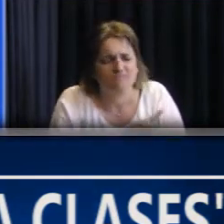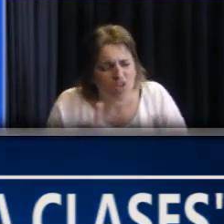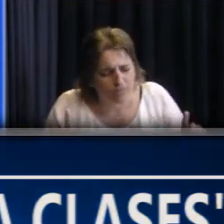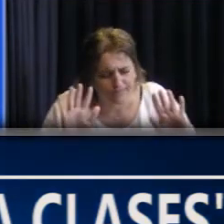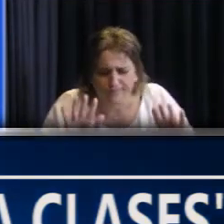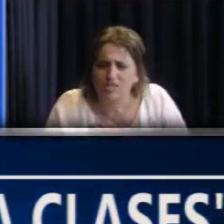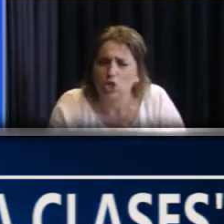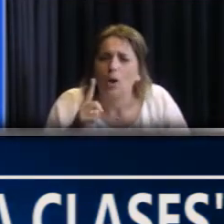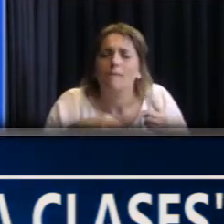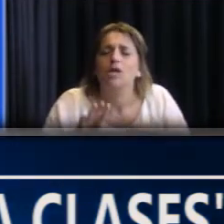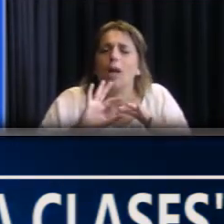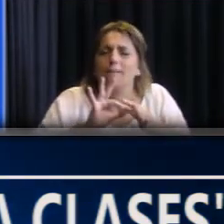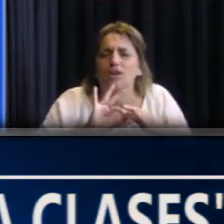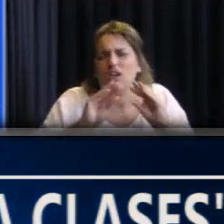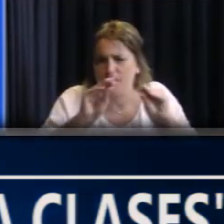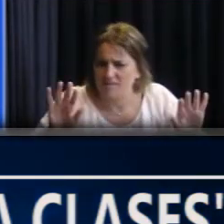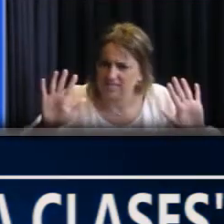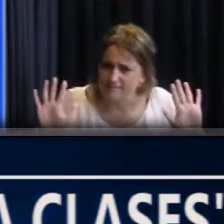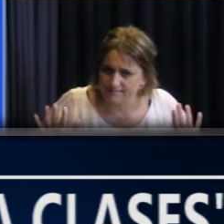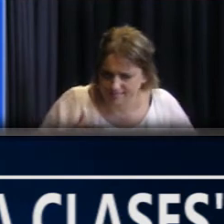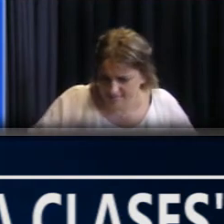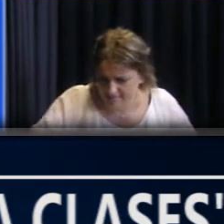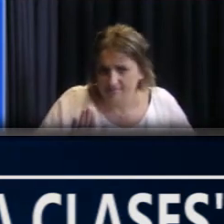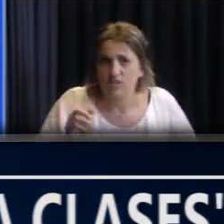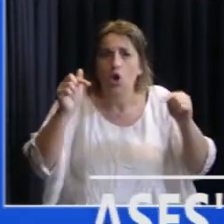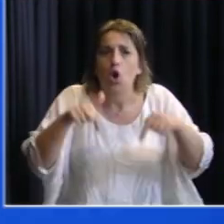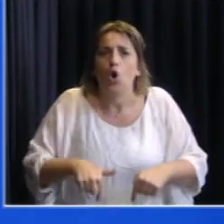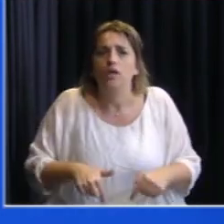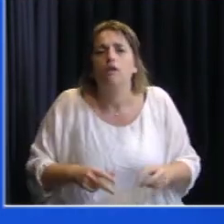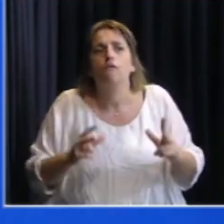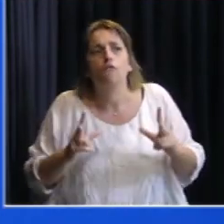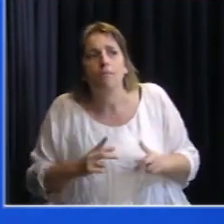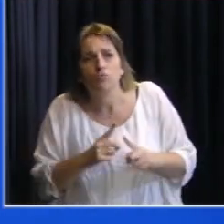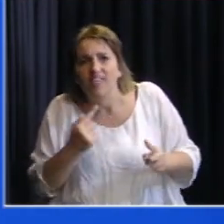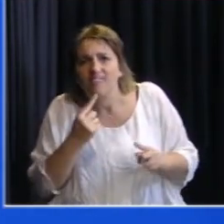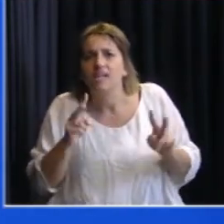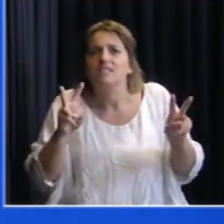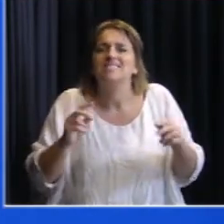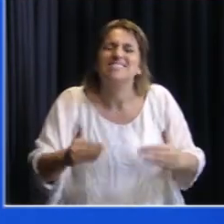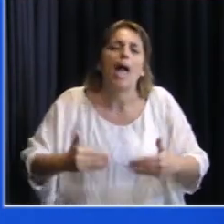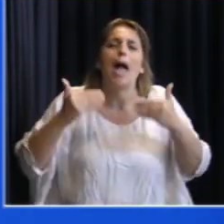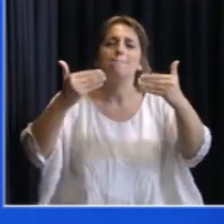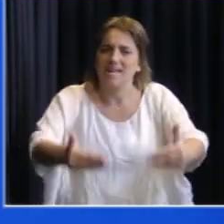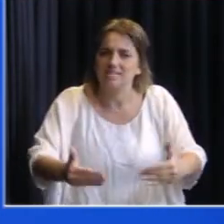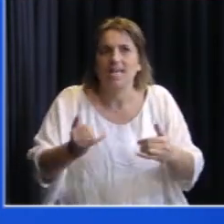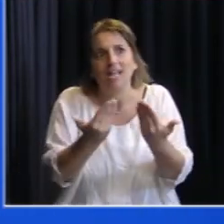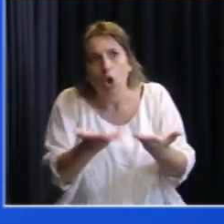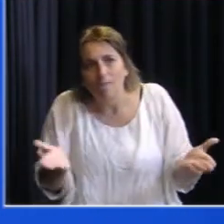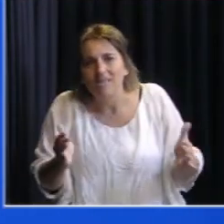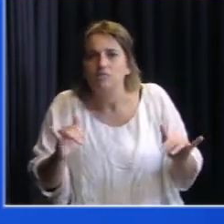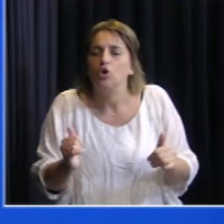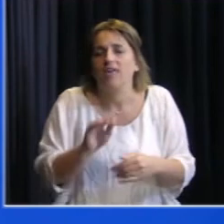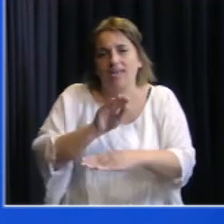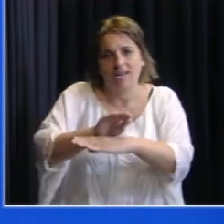pero el miércoles le vamos a comunicar hoy formalmente si tienen que titulares se aplaza el comienzo de las